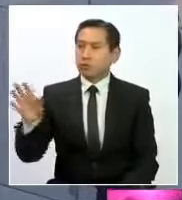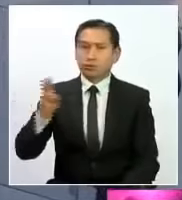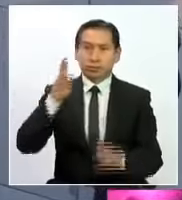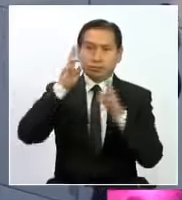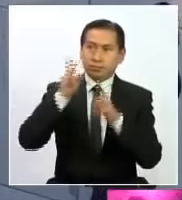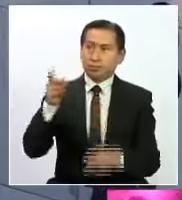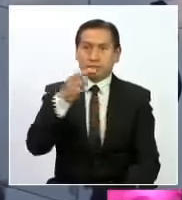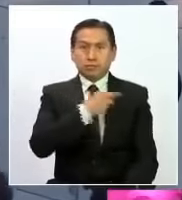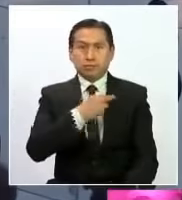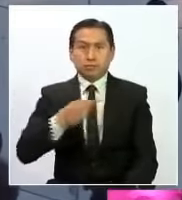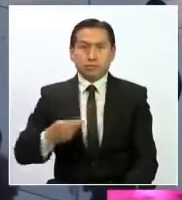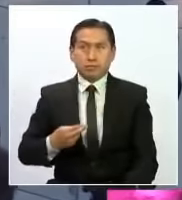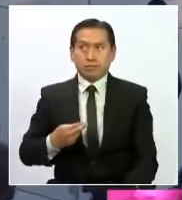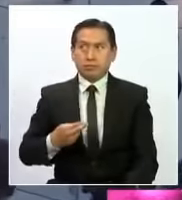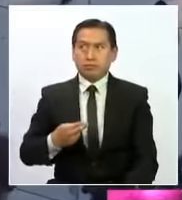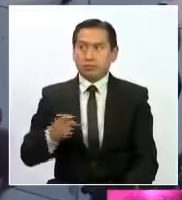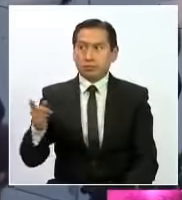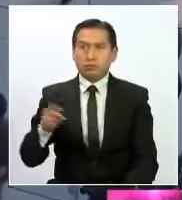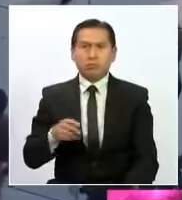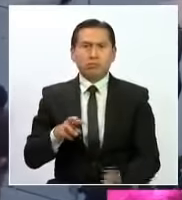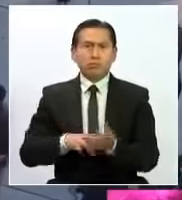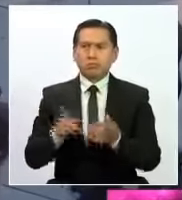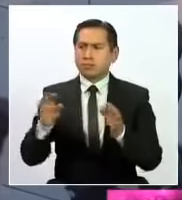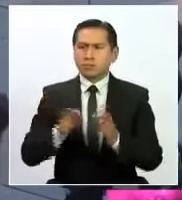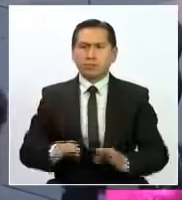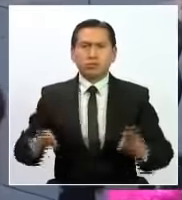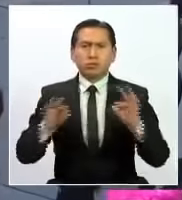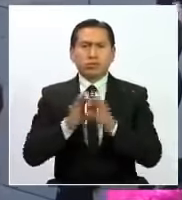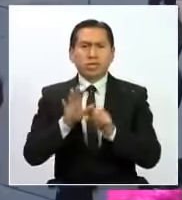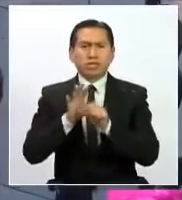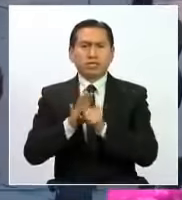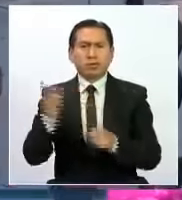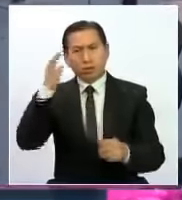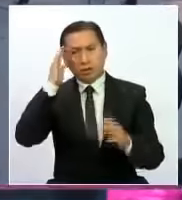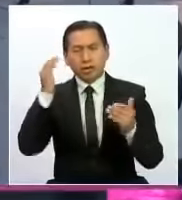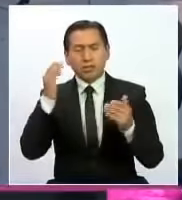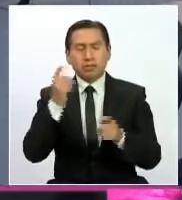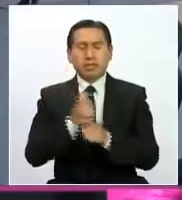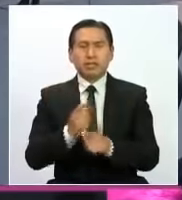el arco, que es un símbolo de esperanza.